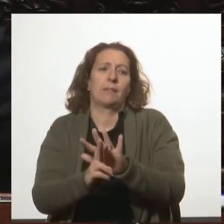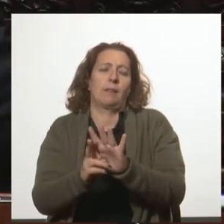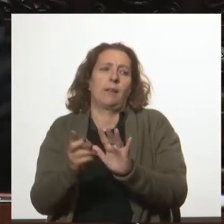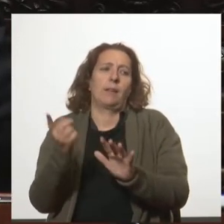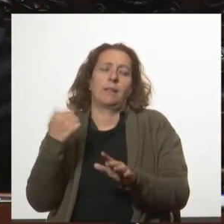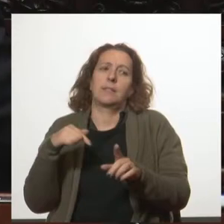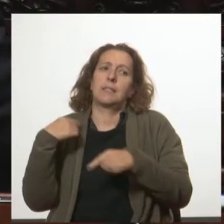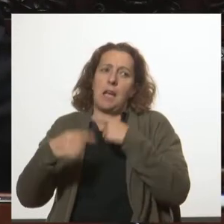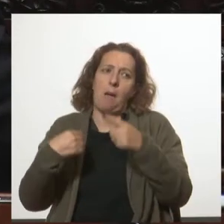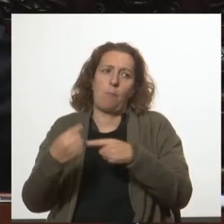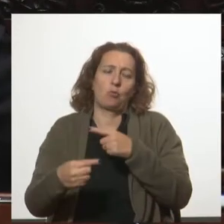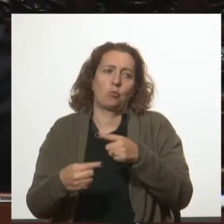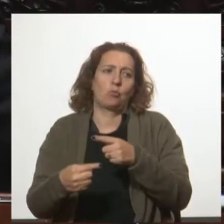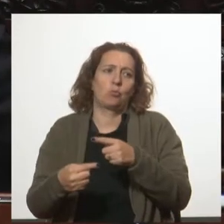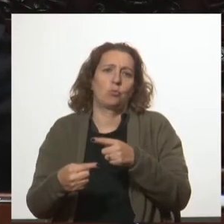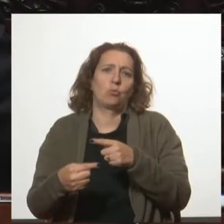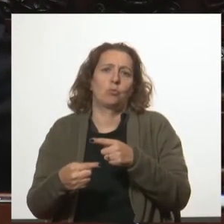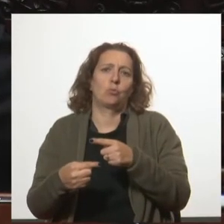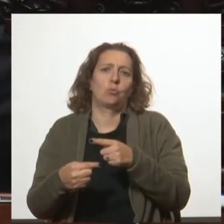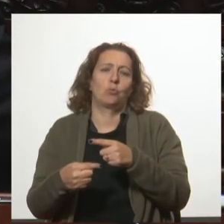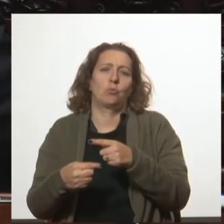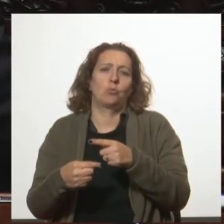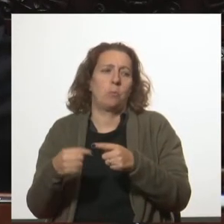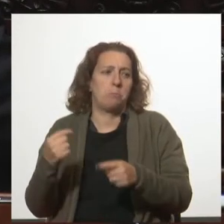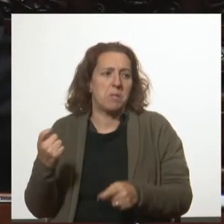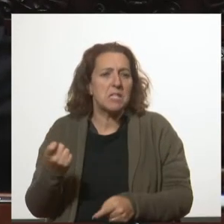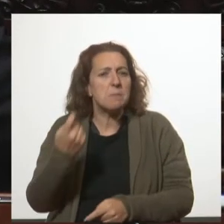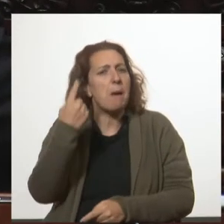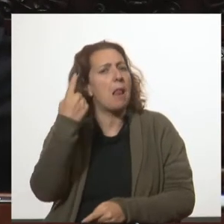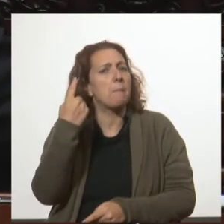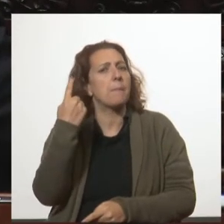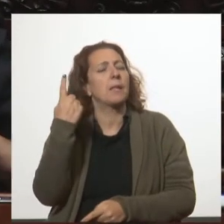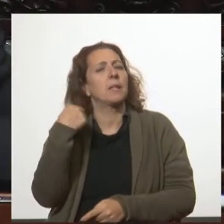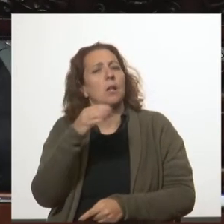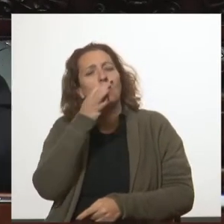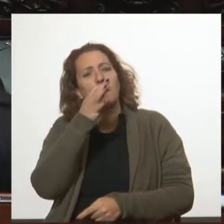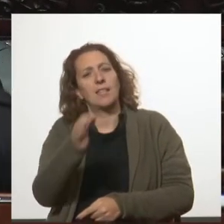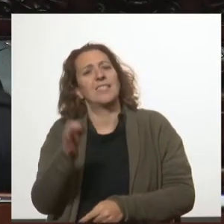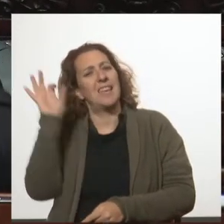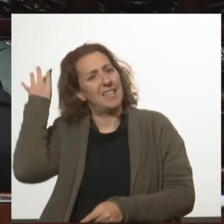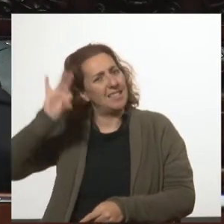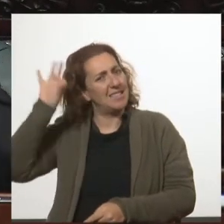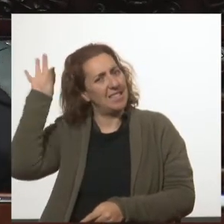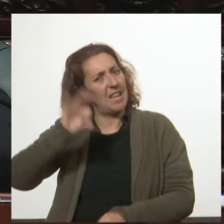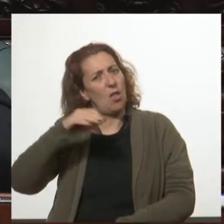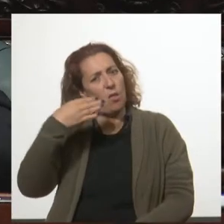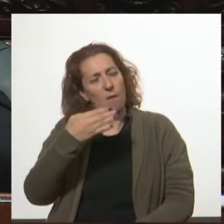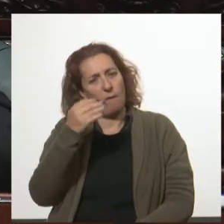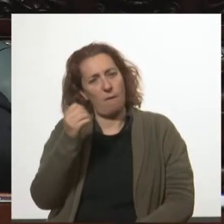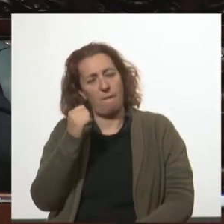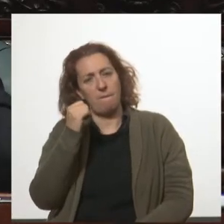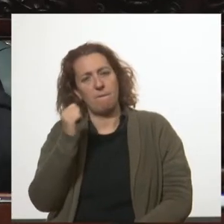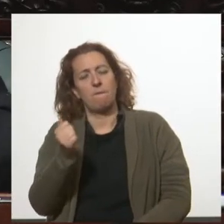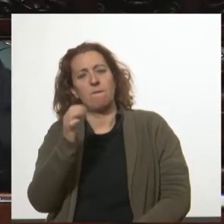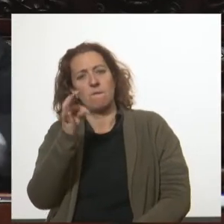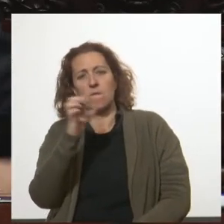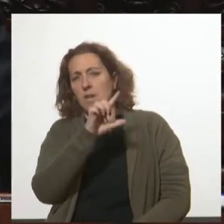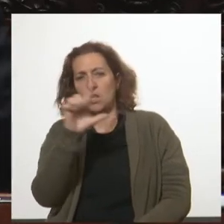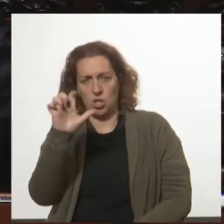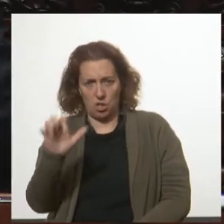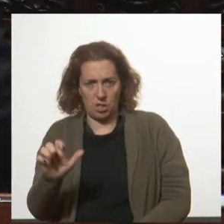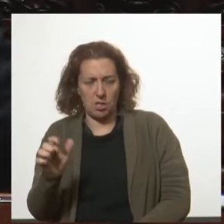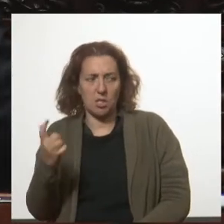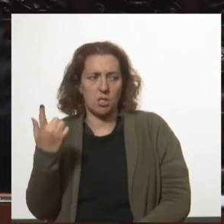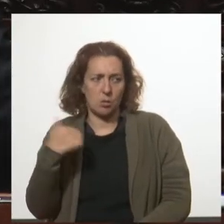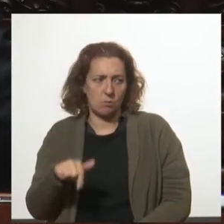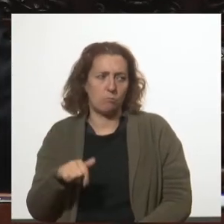sigamos principalmente lo que decía el senador ovalle una obra que tiene